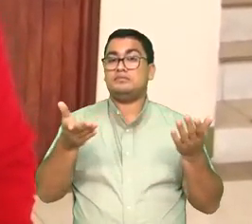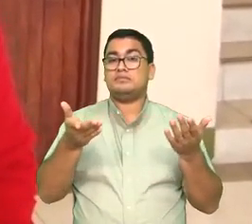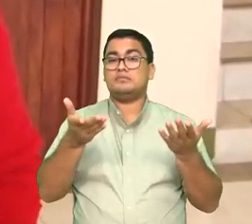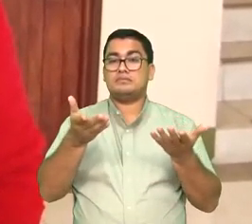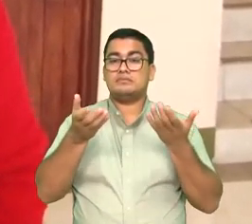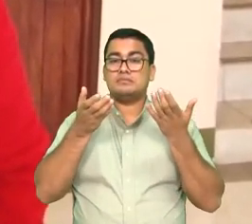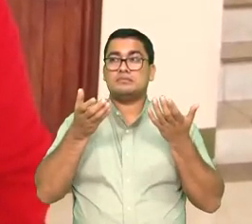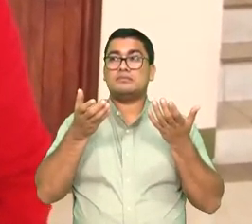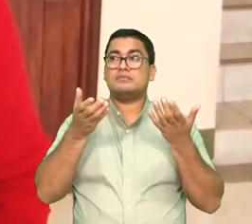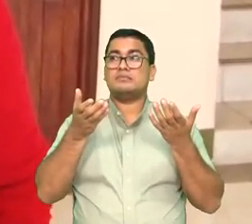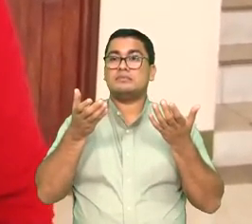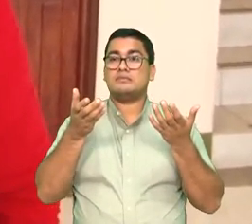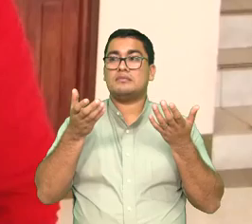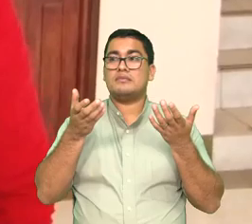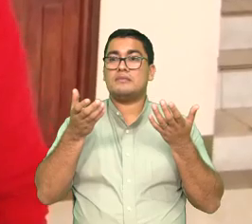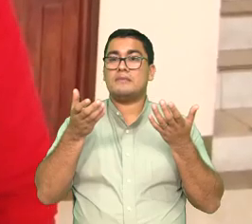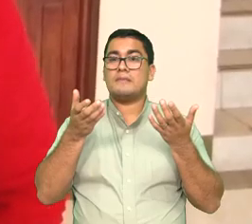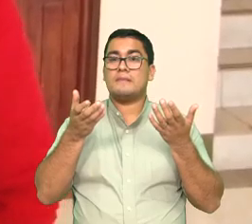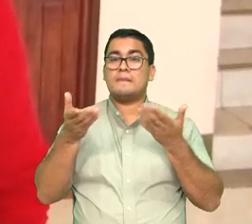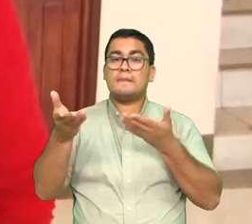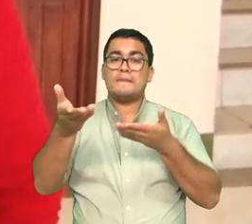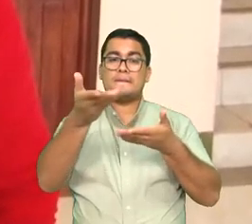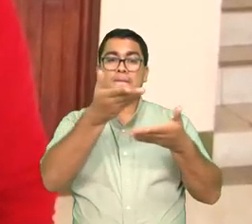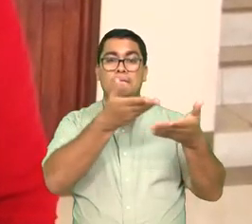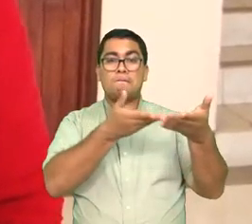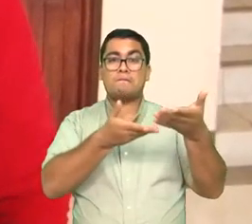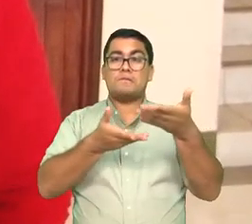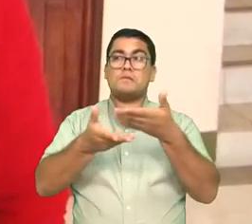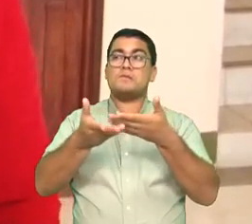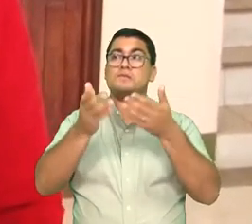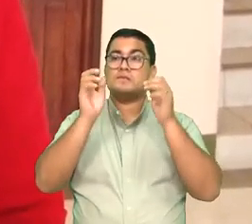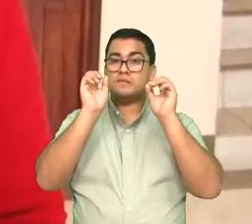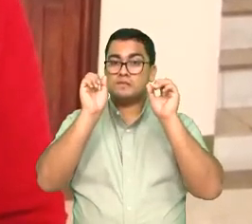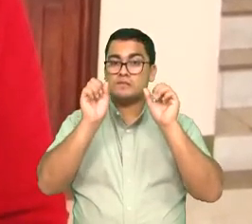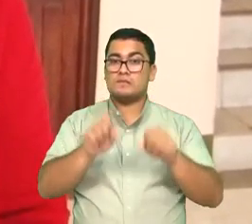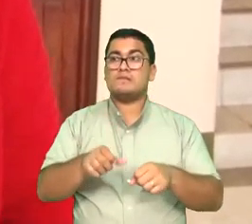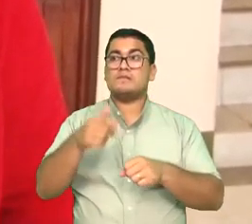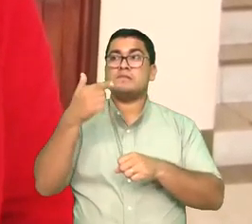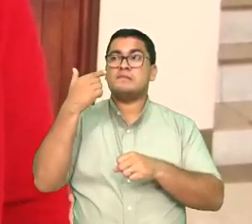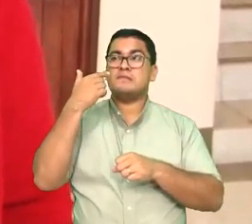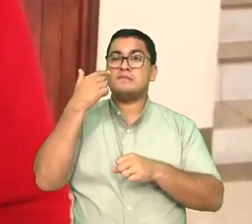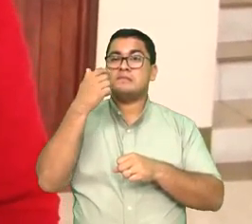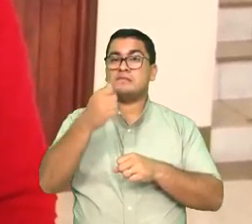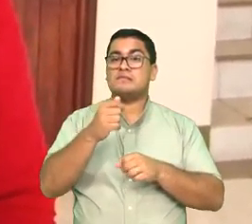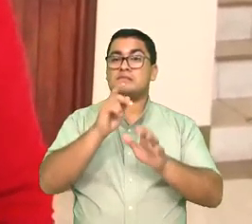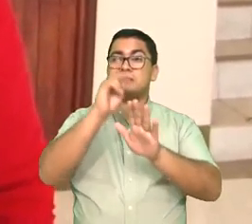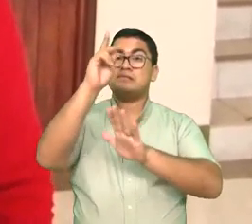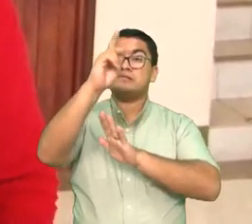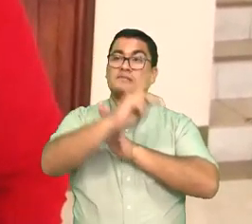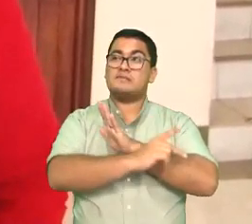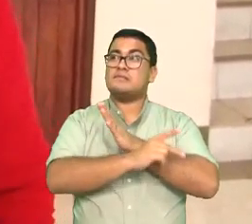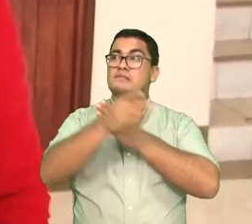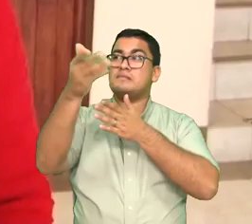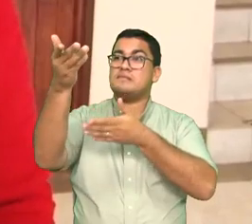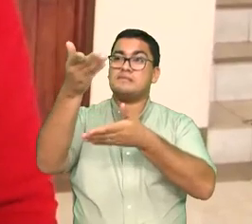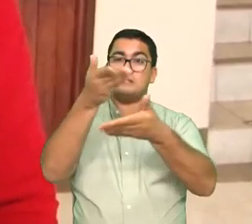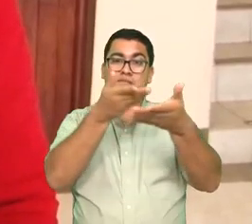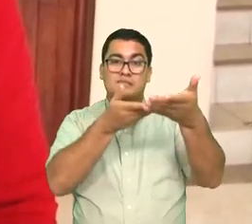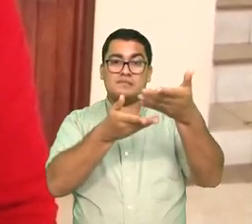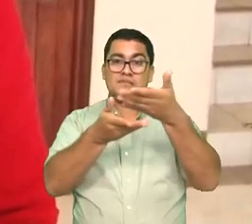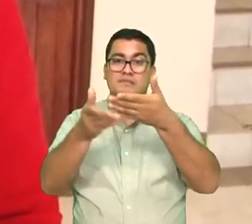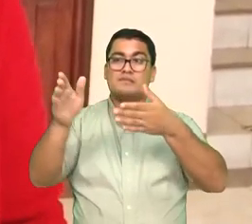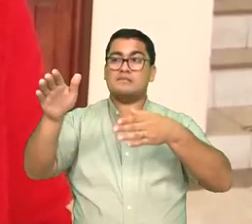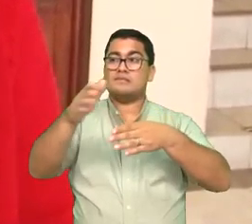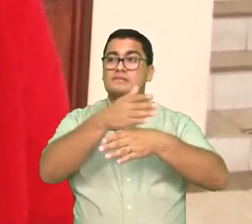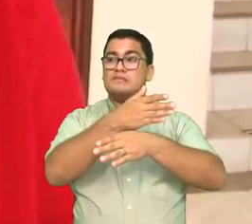de construir un diálogo que reconozca el multilateralismo, que reconozca nuestras diversidades, también